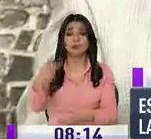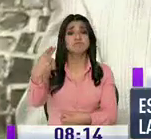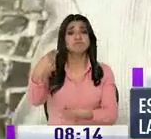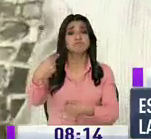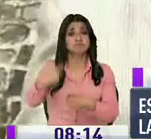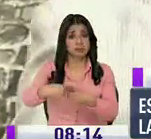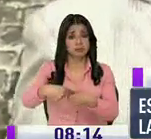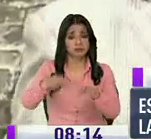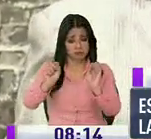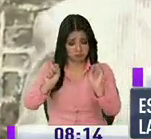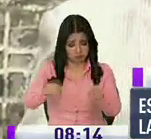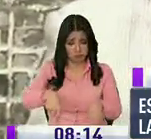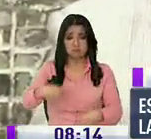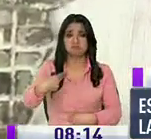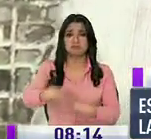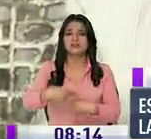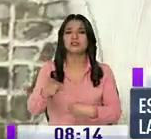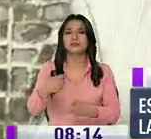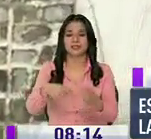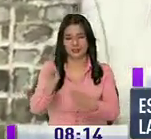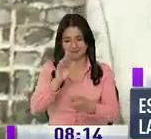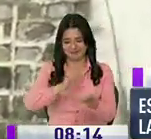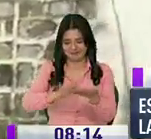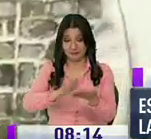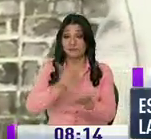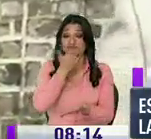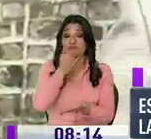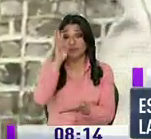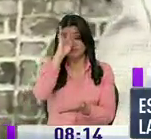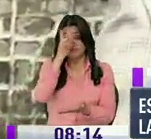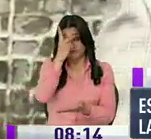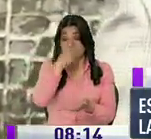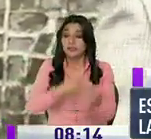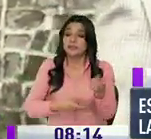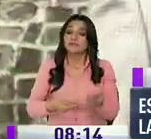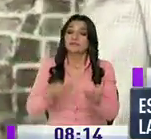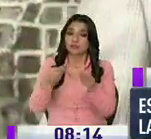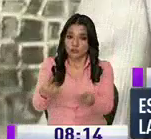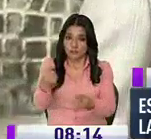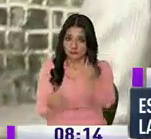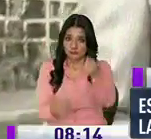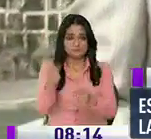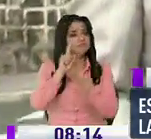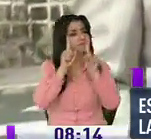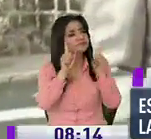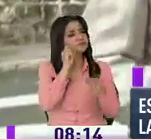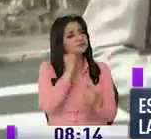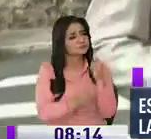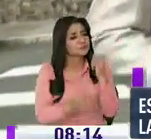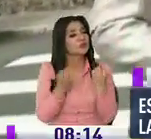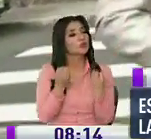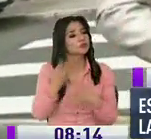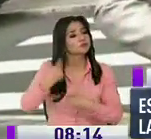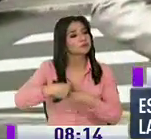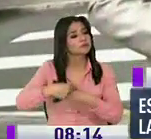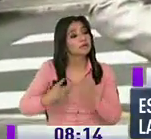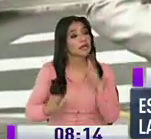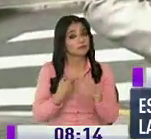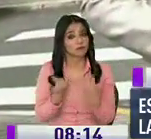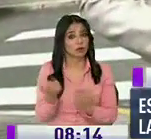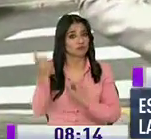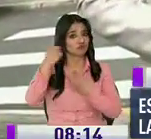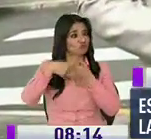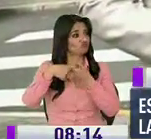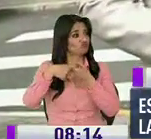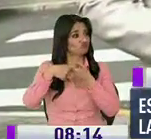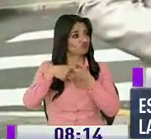hecho intervenir y que no se priven de esta fiesta. Una última inquietud, ingeniero, ¿cuántos participantes ya están inscritos y si las